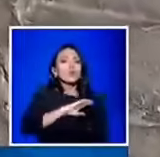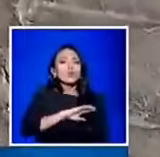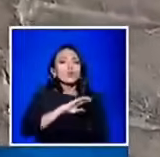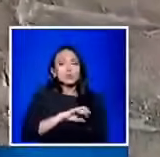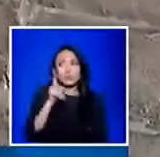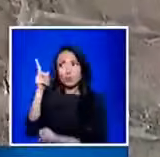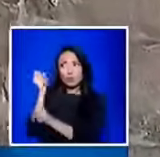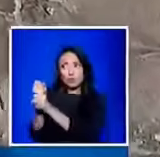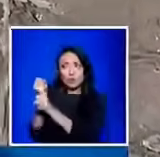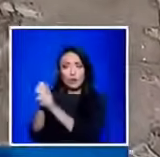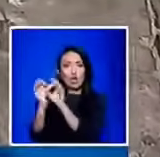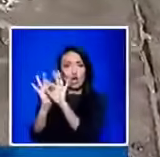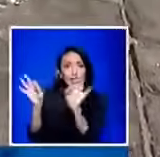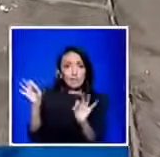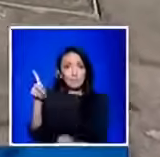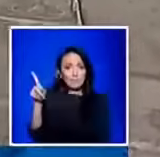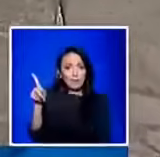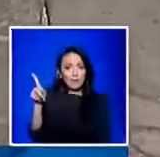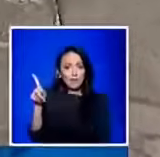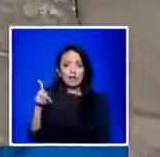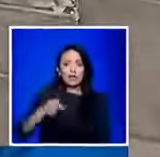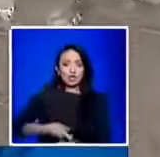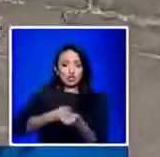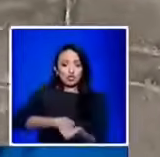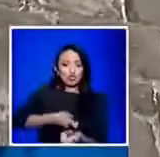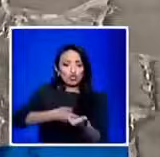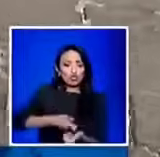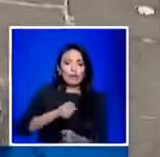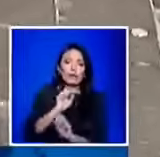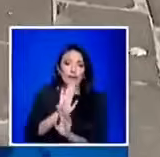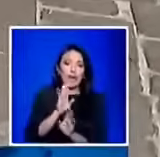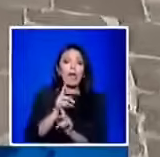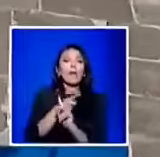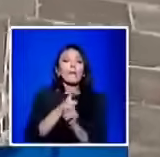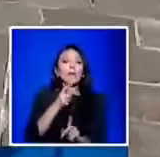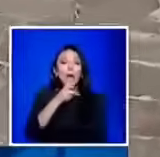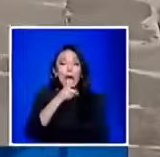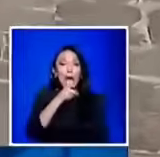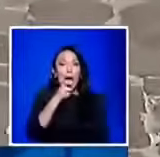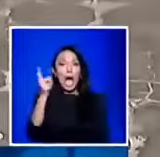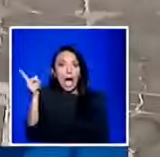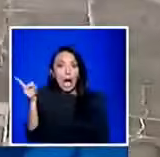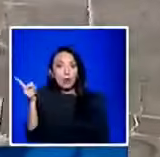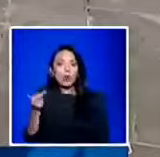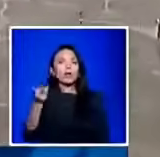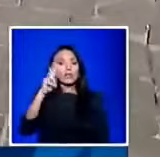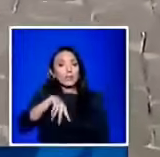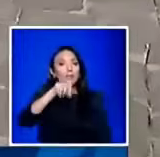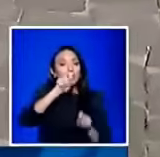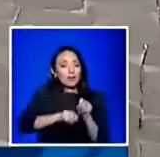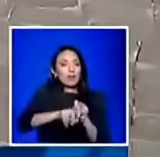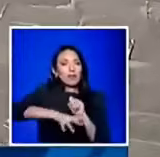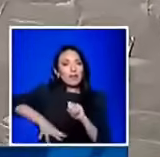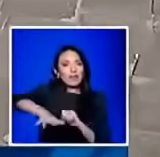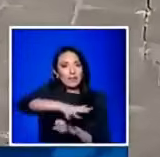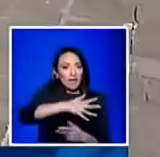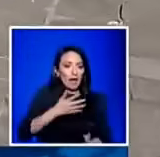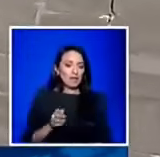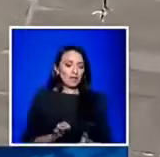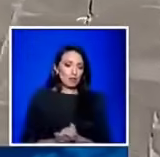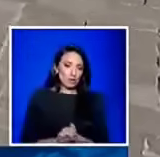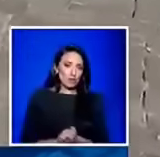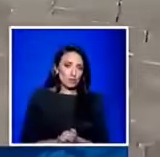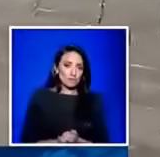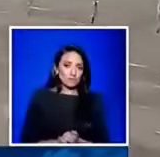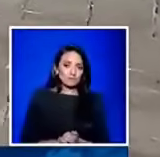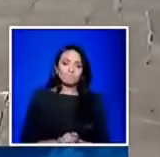tareas de limpieza siempre con una manguera, ¿no? Pero el agua clorada de la manguera también le afecta al patrimonio. Ah, miren, ¿no? Miren, o